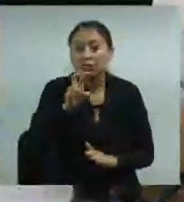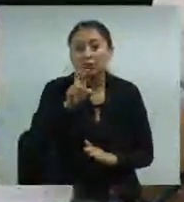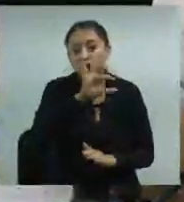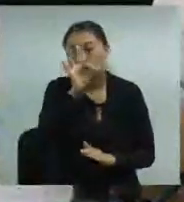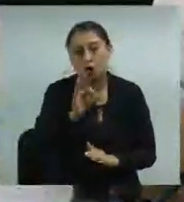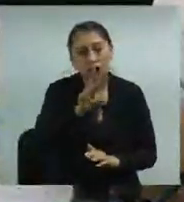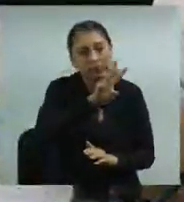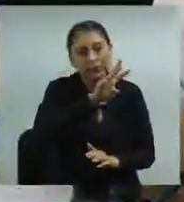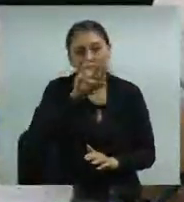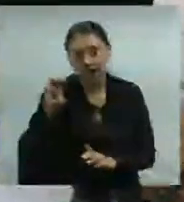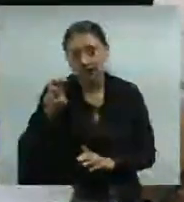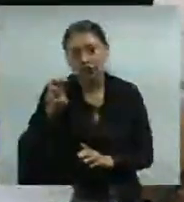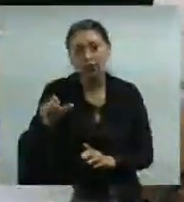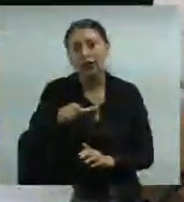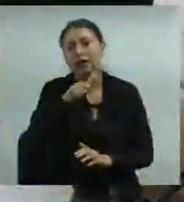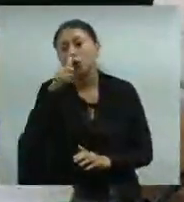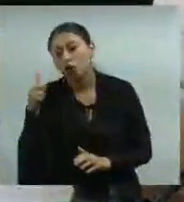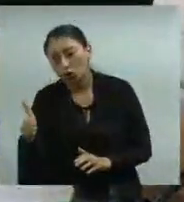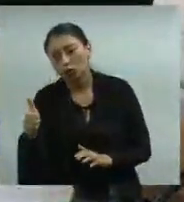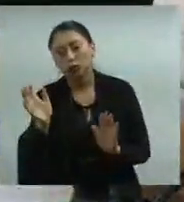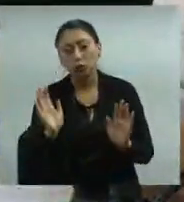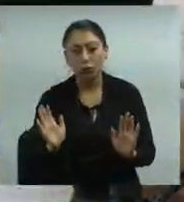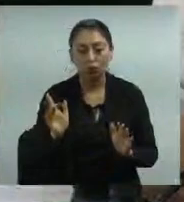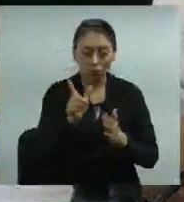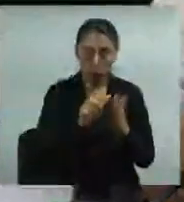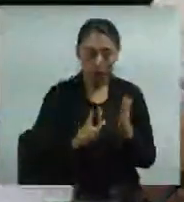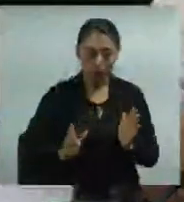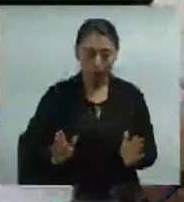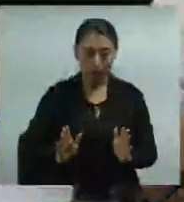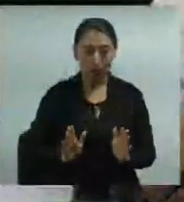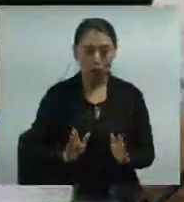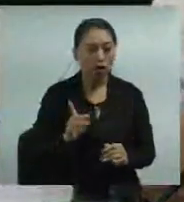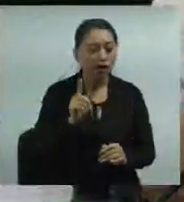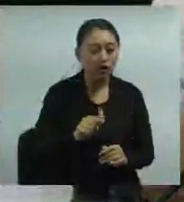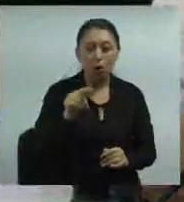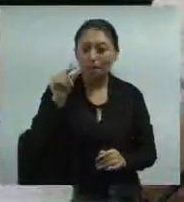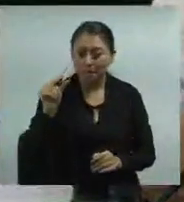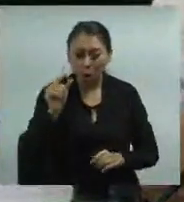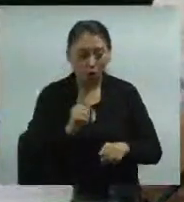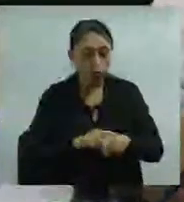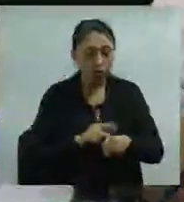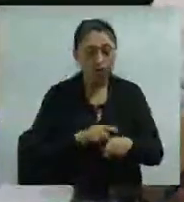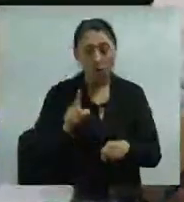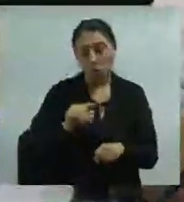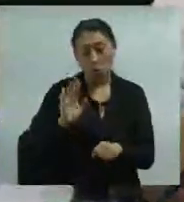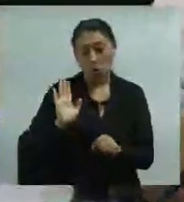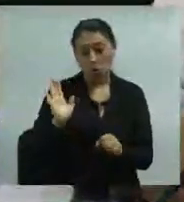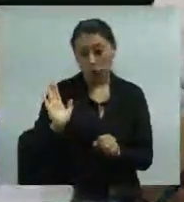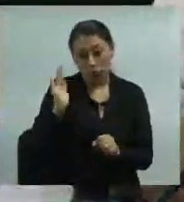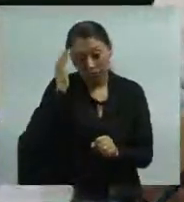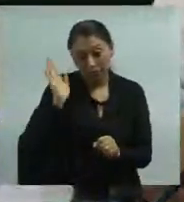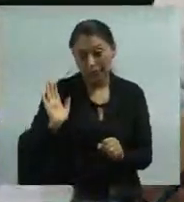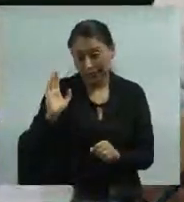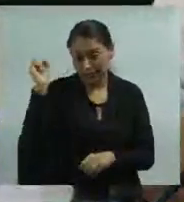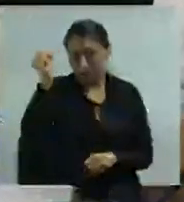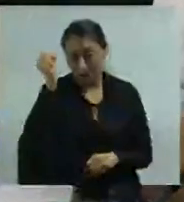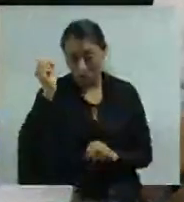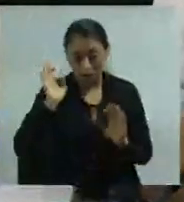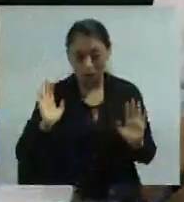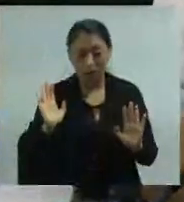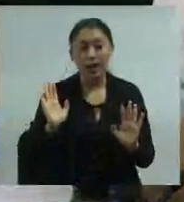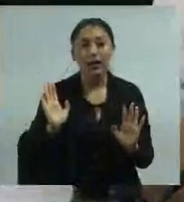más de 300 candidatos en el otro listado. Entonces, todo eso con poco tiempo no sé si se logra integrar. Entonces, creo, señor